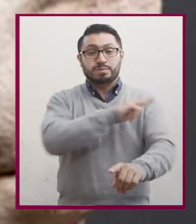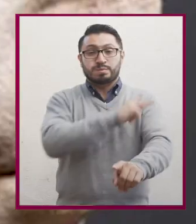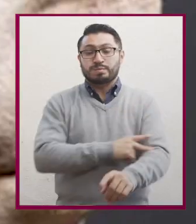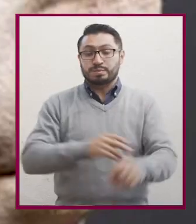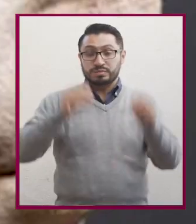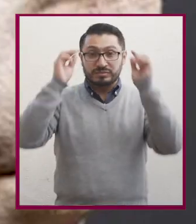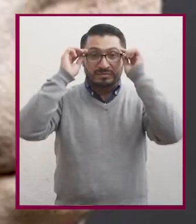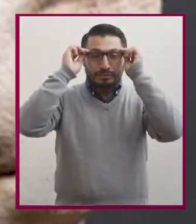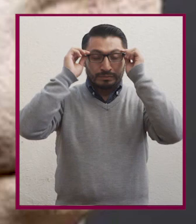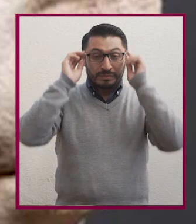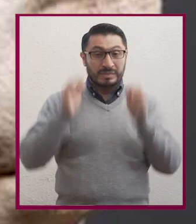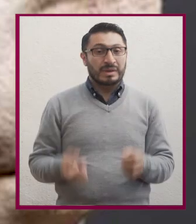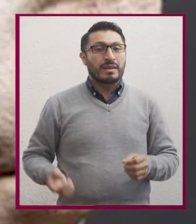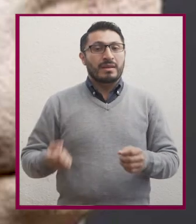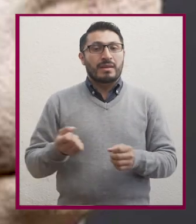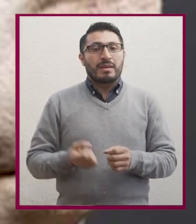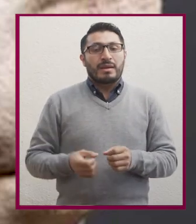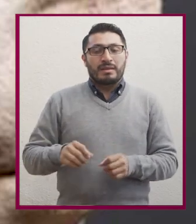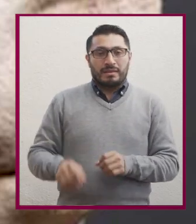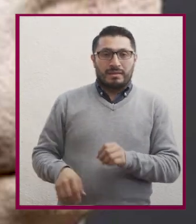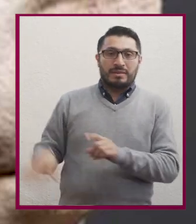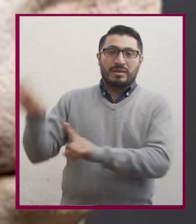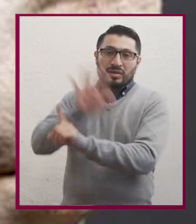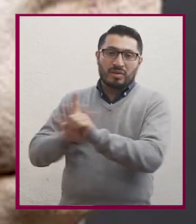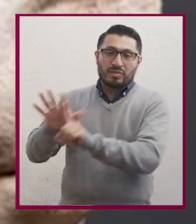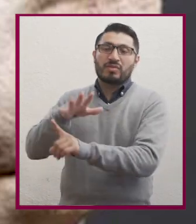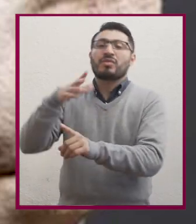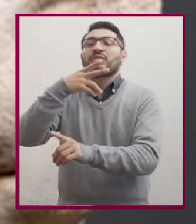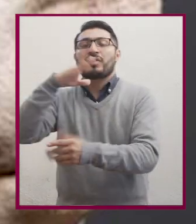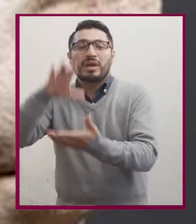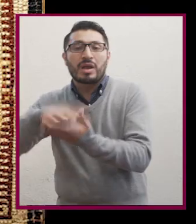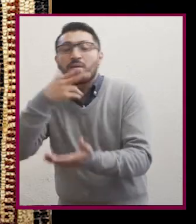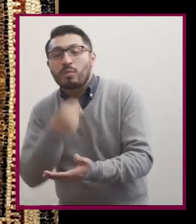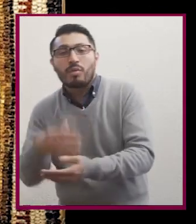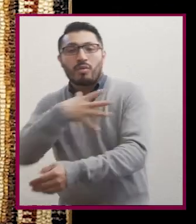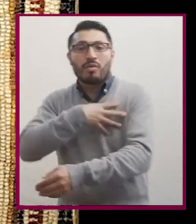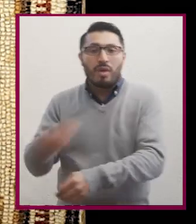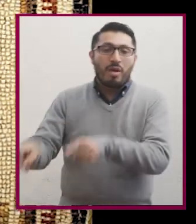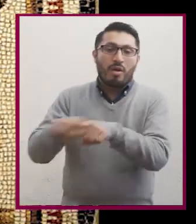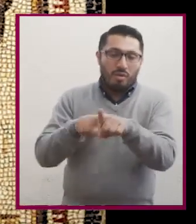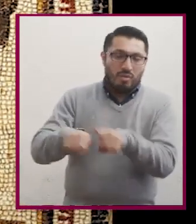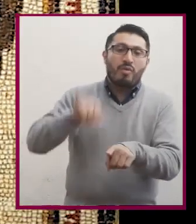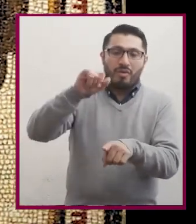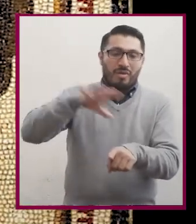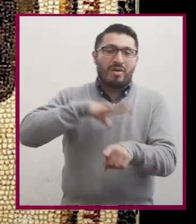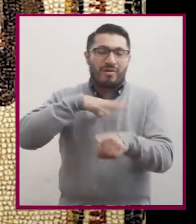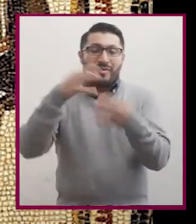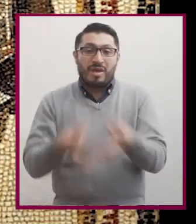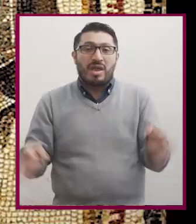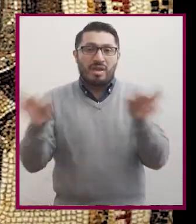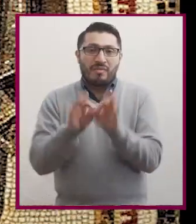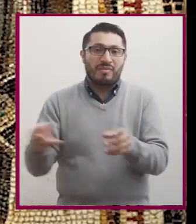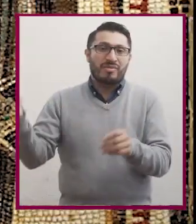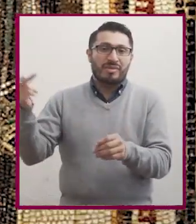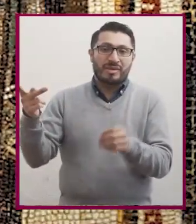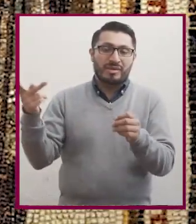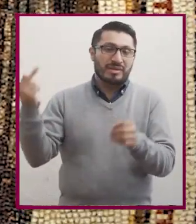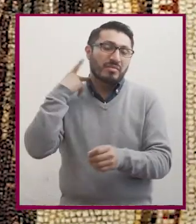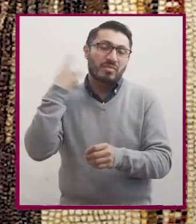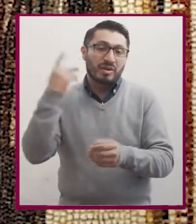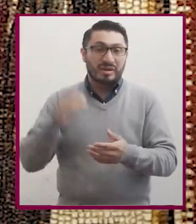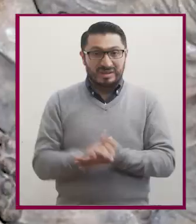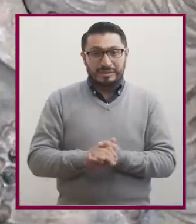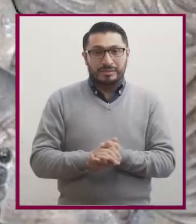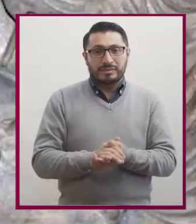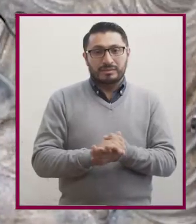informal, influyendo en sus esposos, hijos o hermanos que sí ocupaban importantes cargos públicos. Para